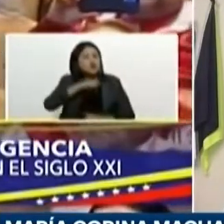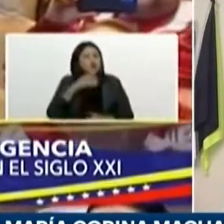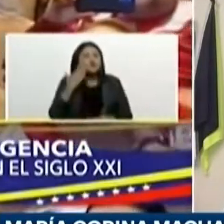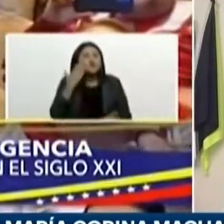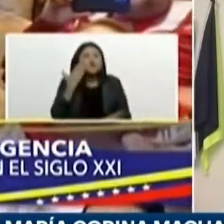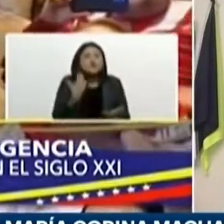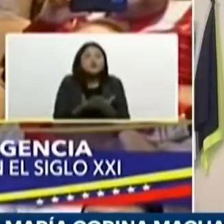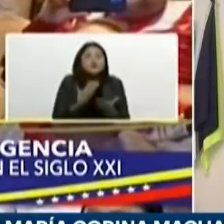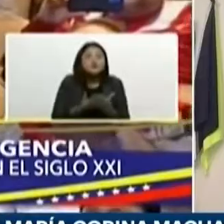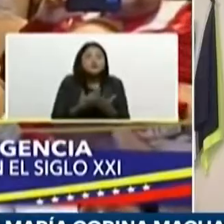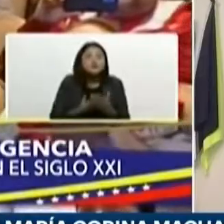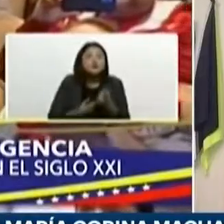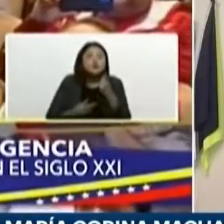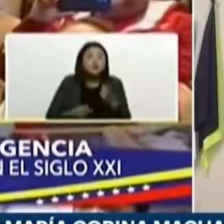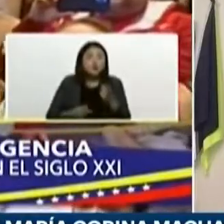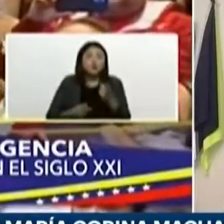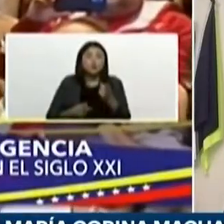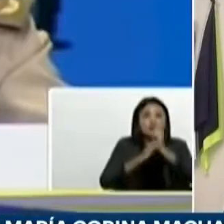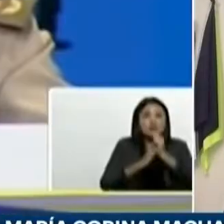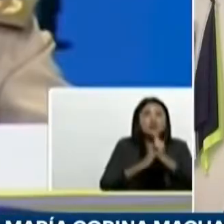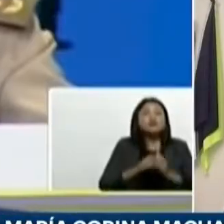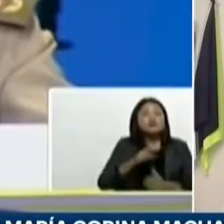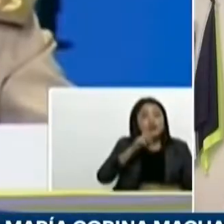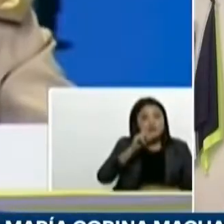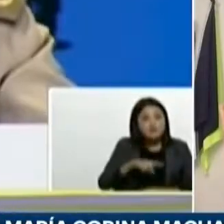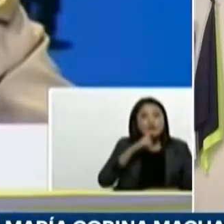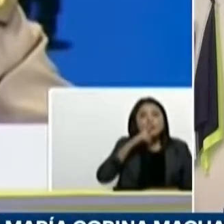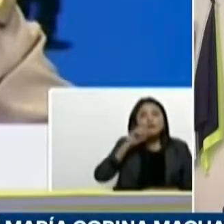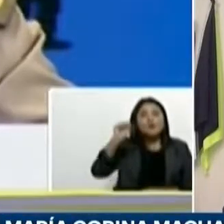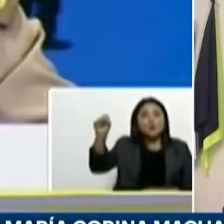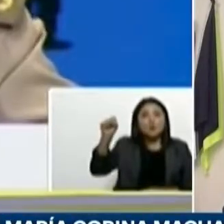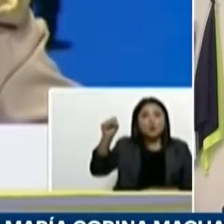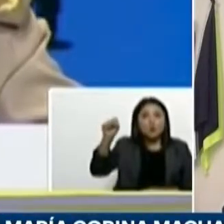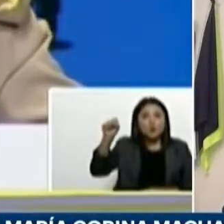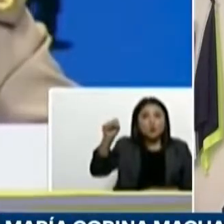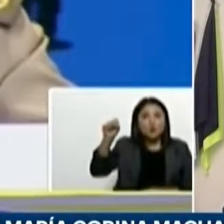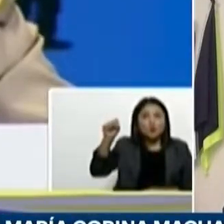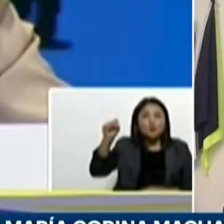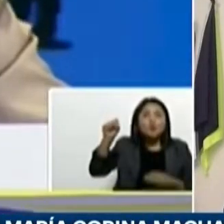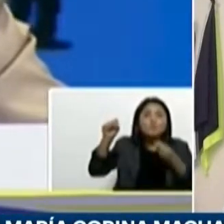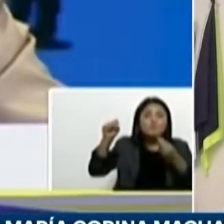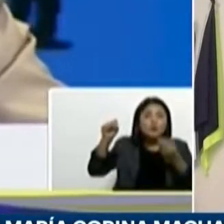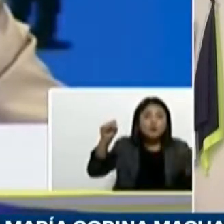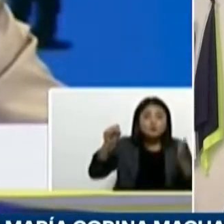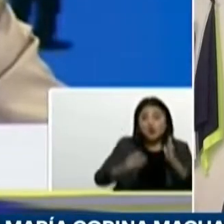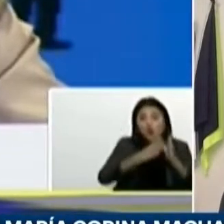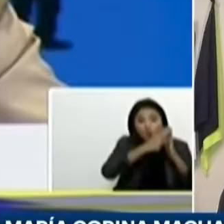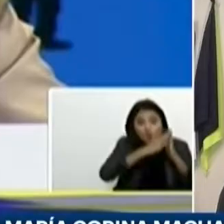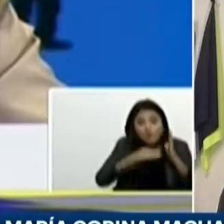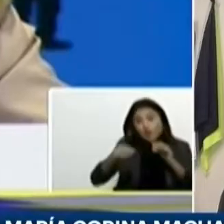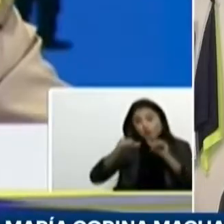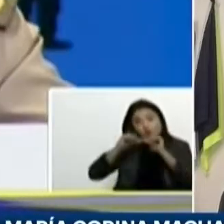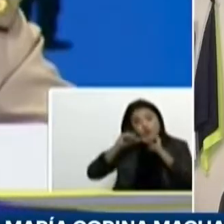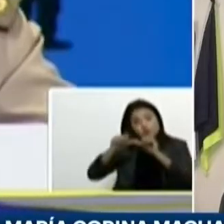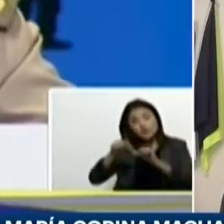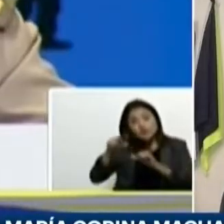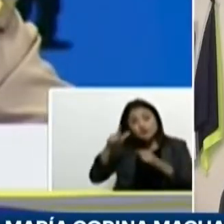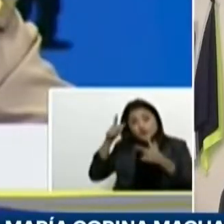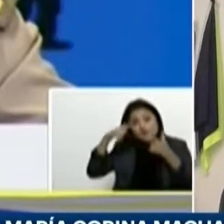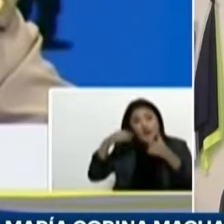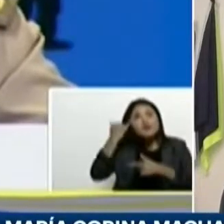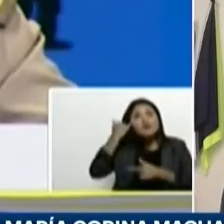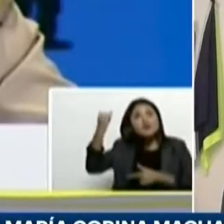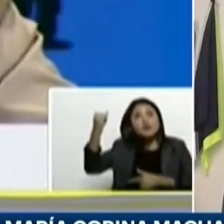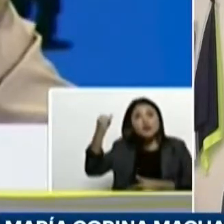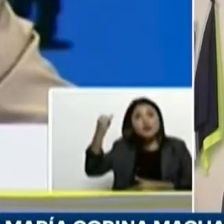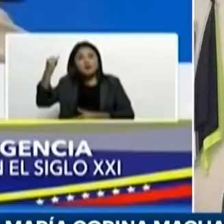nuestra familia. Yo creo que las mujeres vamos por la calle del medio, decimos lo que pensamos y cuando sentimos que lo que está en riesgo en nuestra familia nada